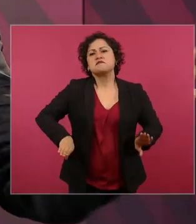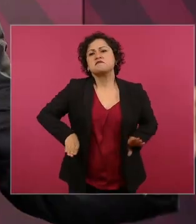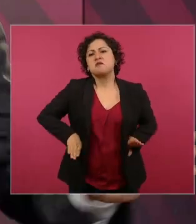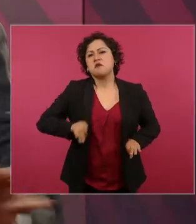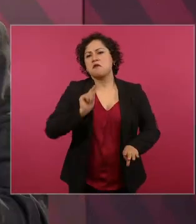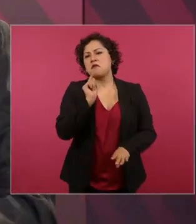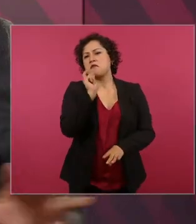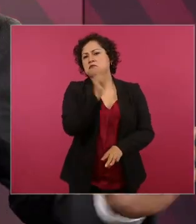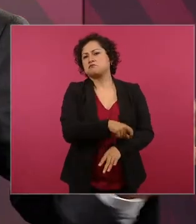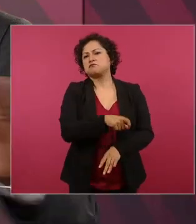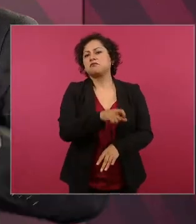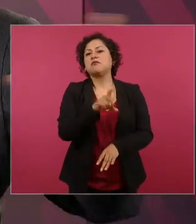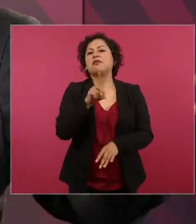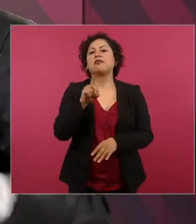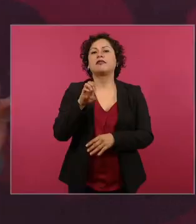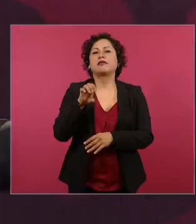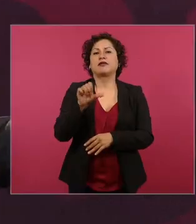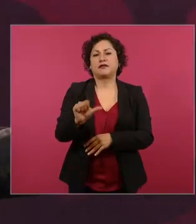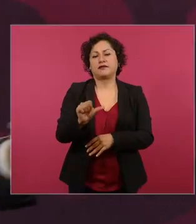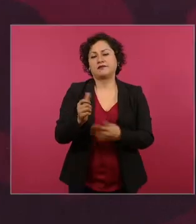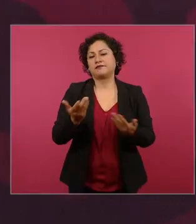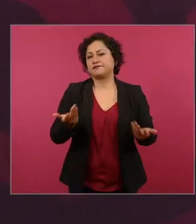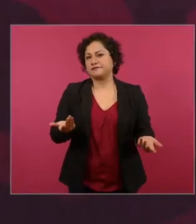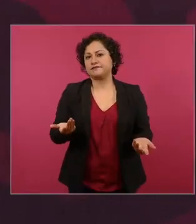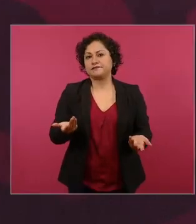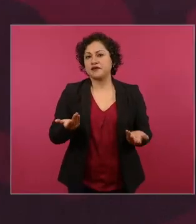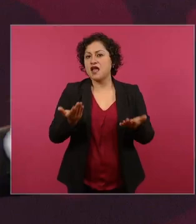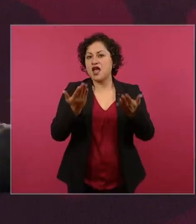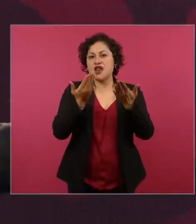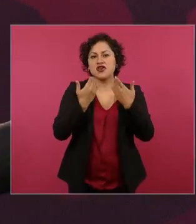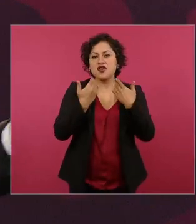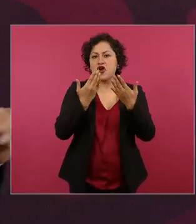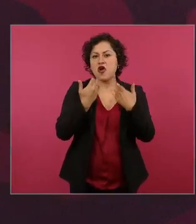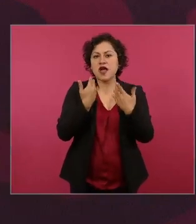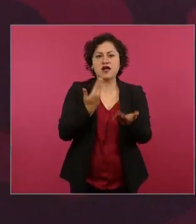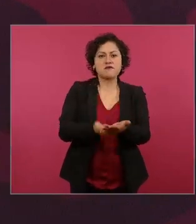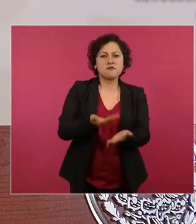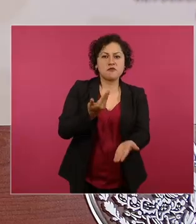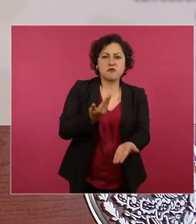sin ningún sustento, pura mentira.